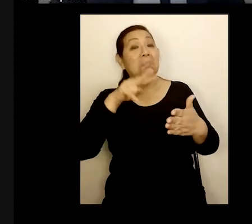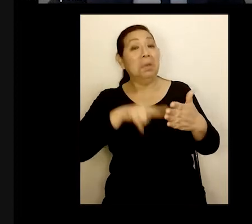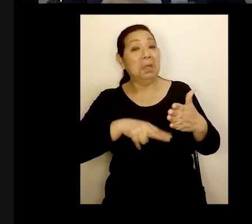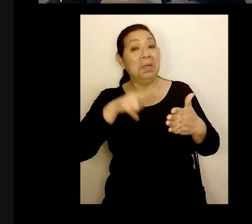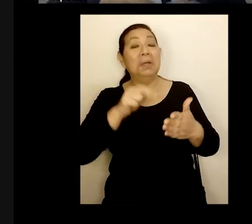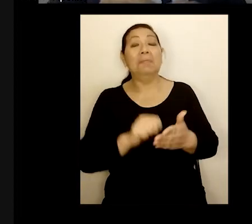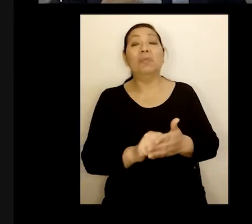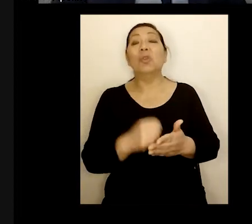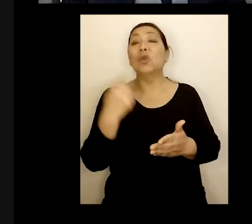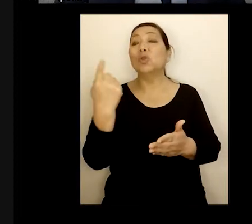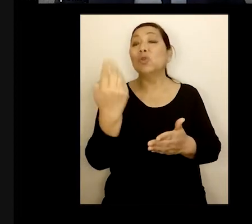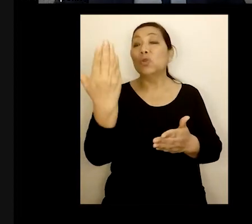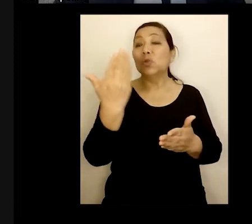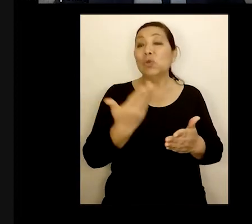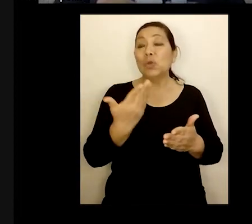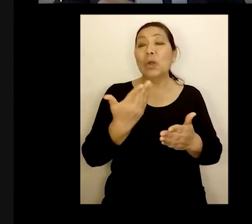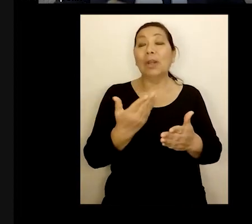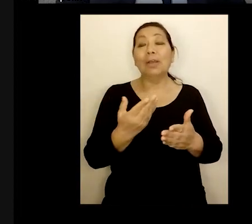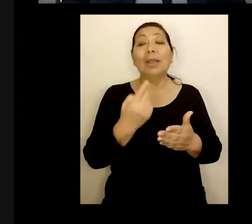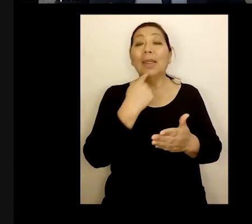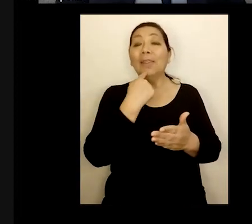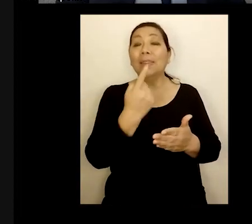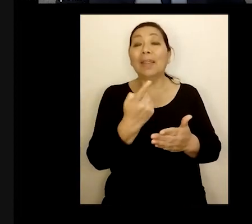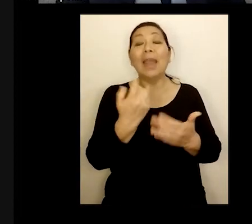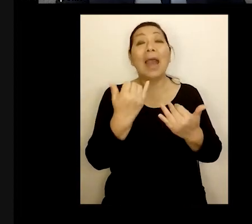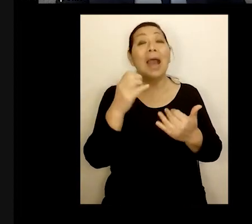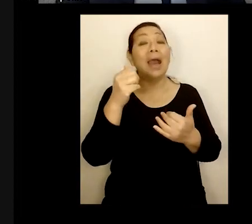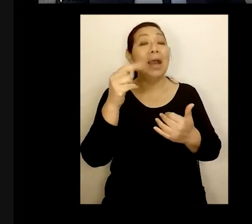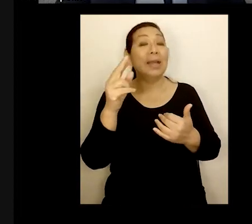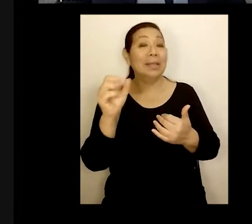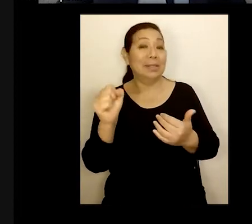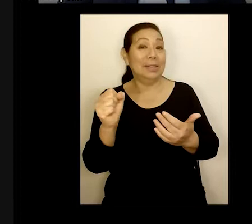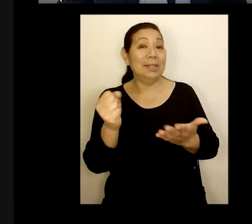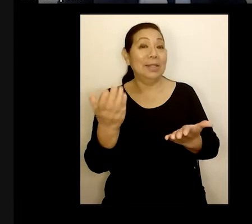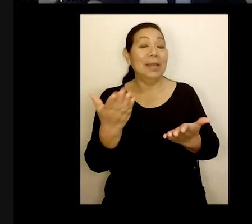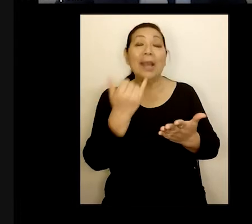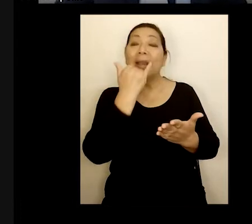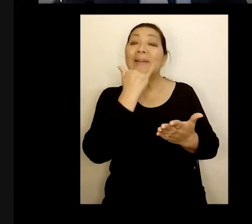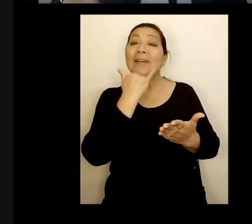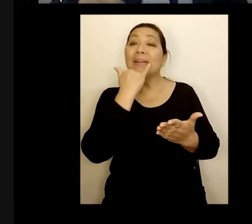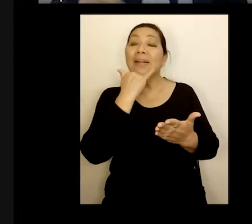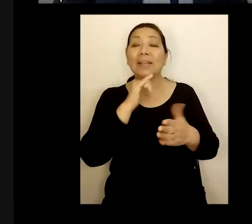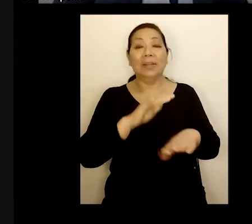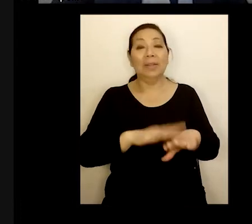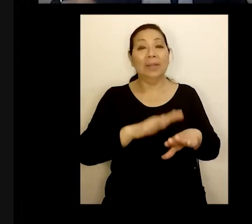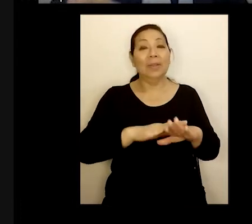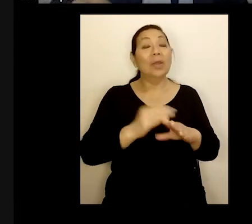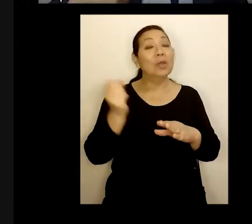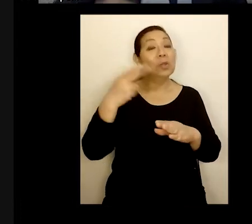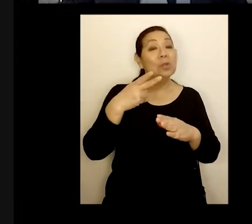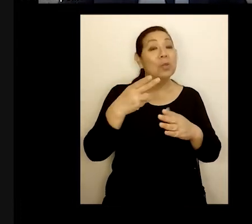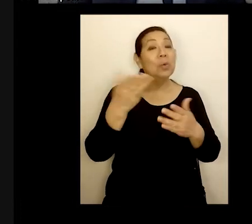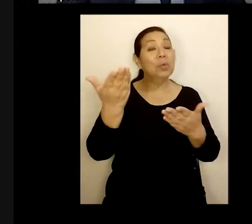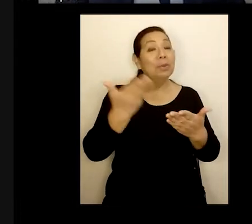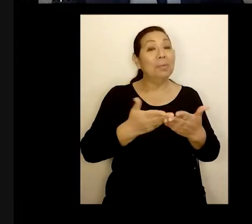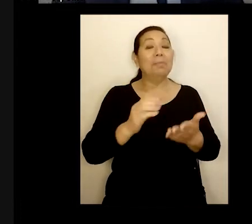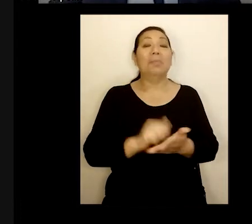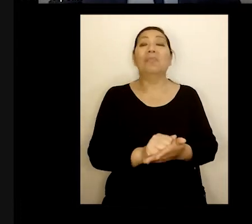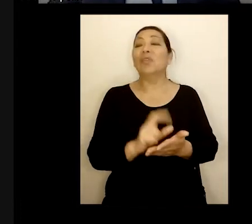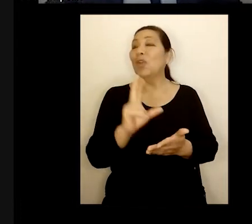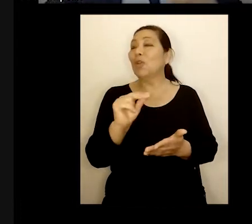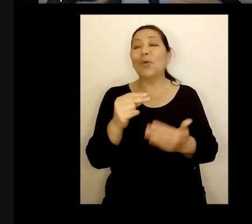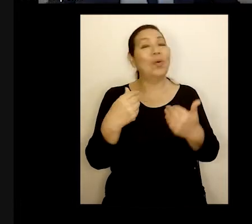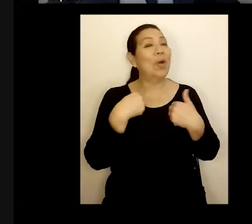verificarlo, solamente hace referencia a Ares a errores respecto al segundo acto lesivo.